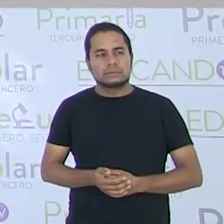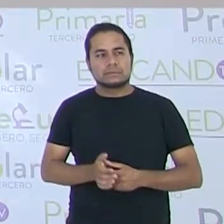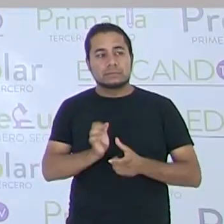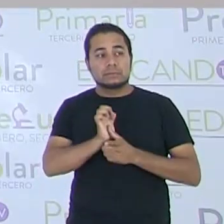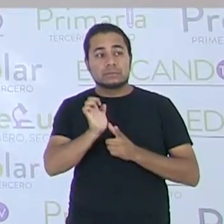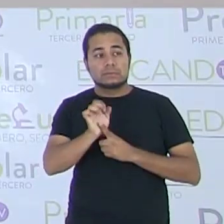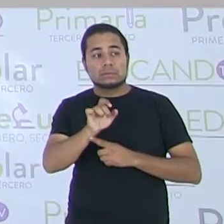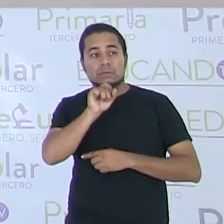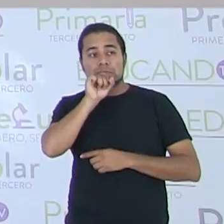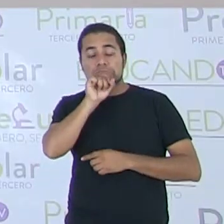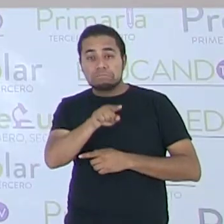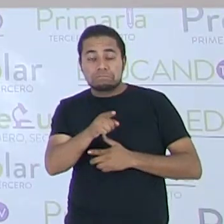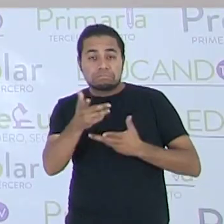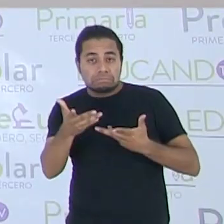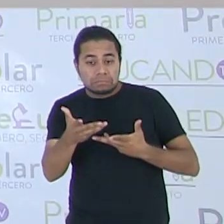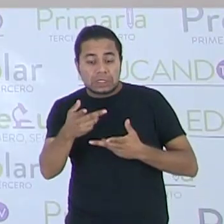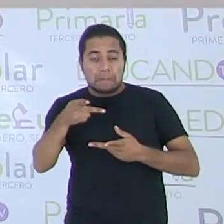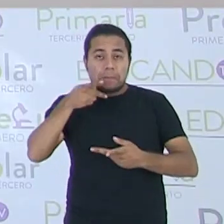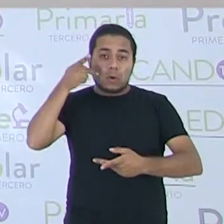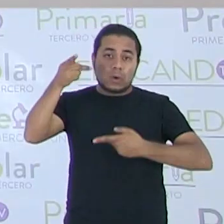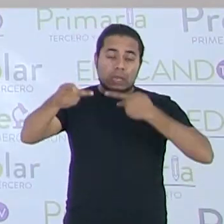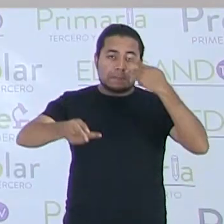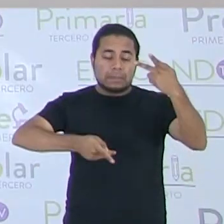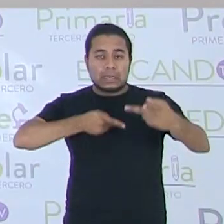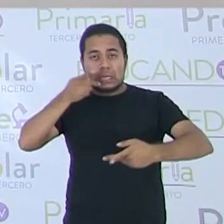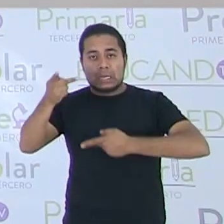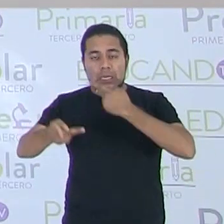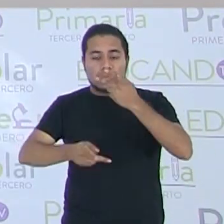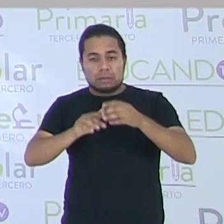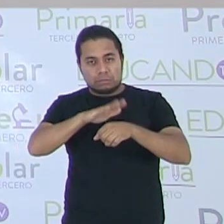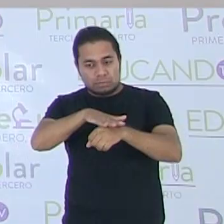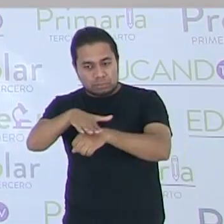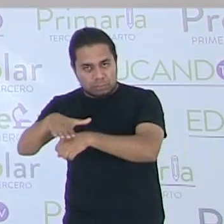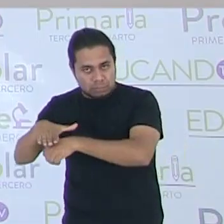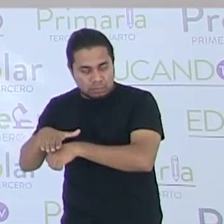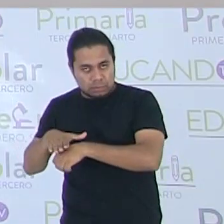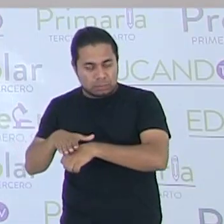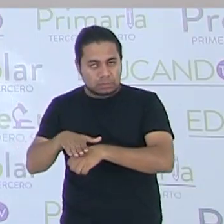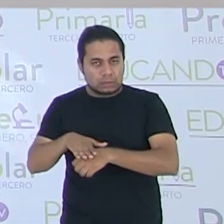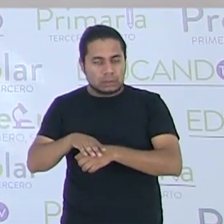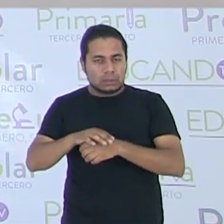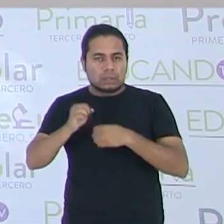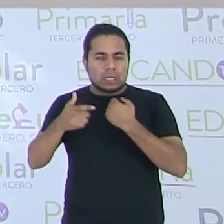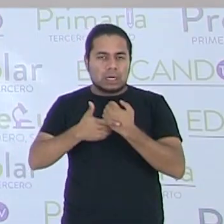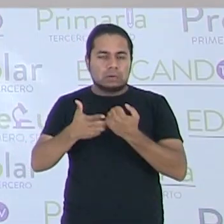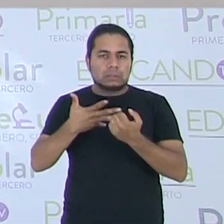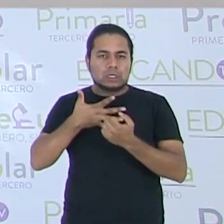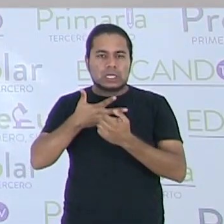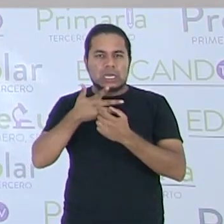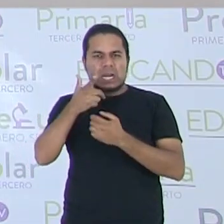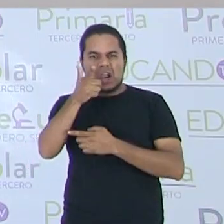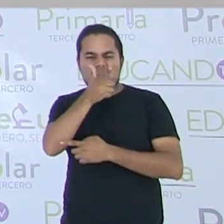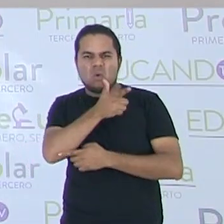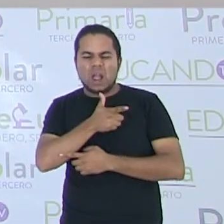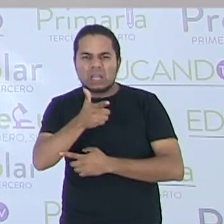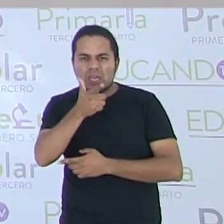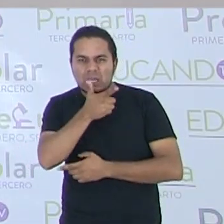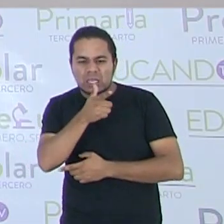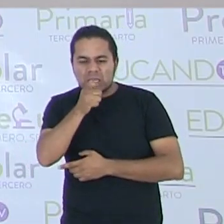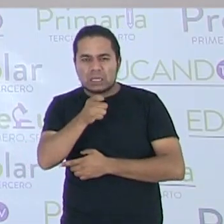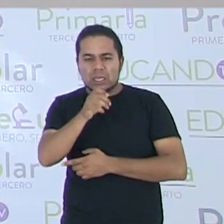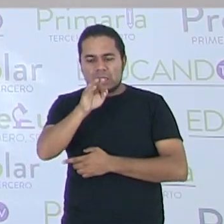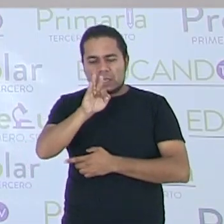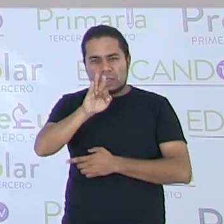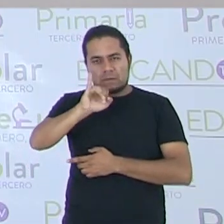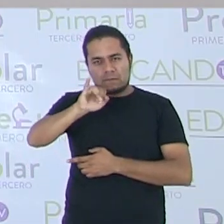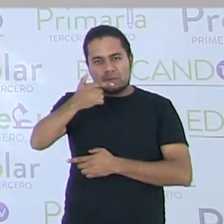también los poemas, niños y niñas, tienen un lenguaje que puede ser